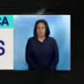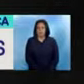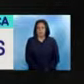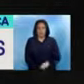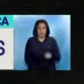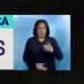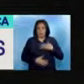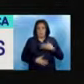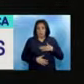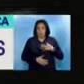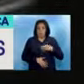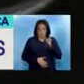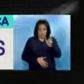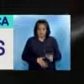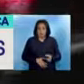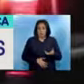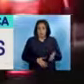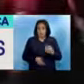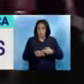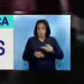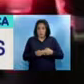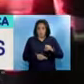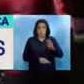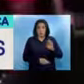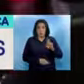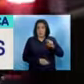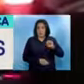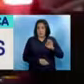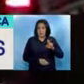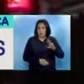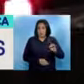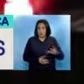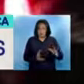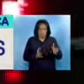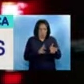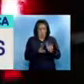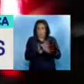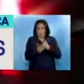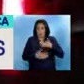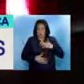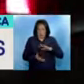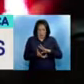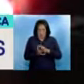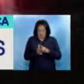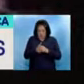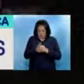El cuerpo del copiloto, identificado como Bernardo Cano Salas, quedó destrozado.